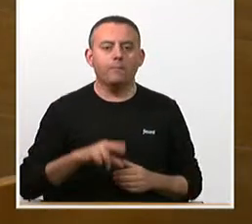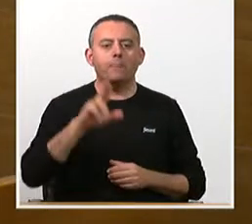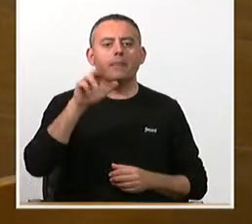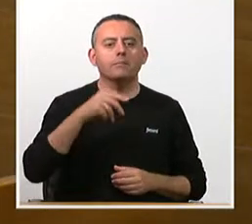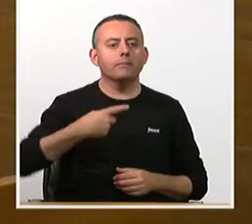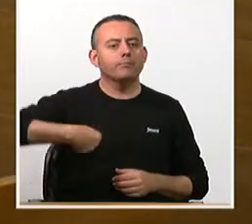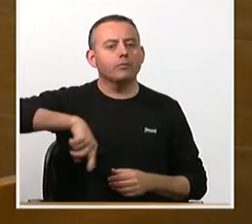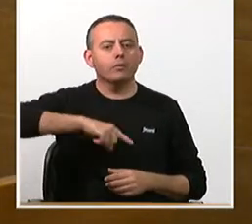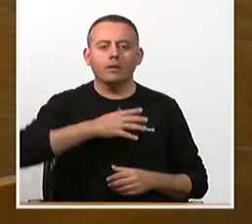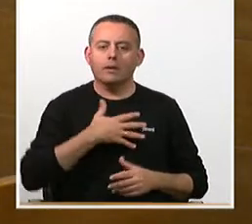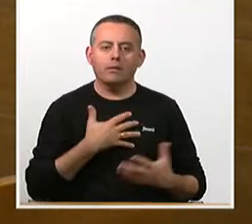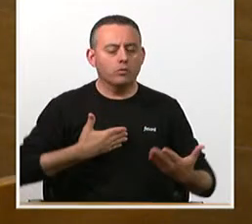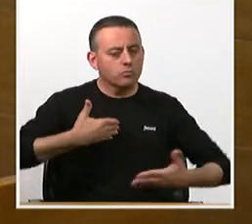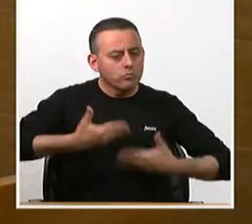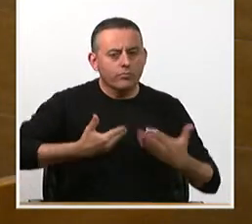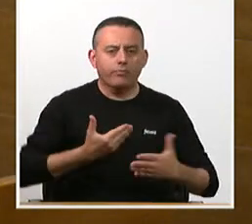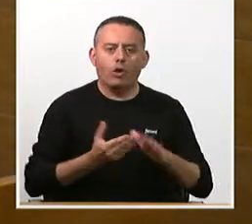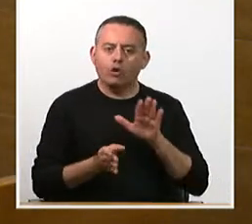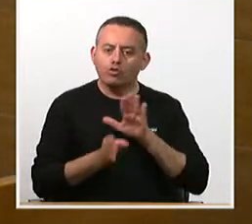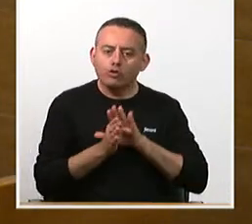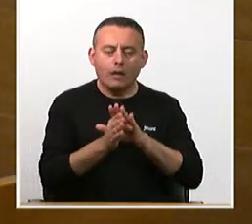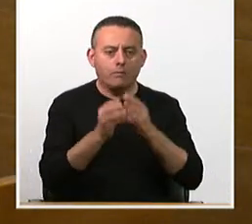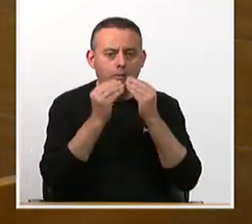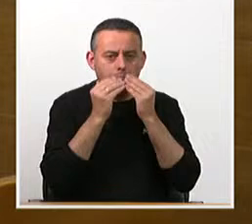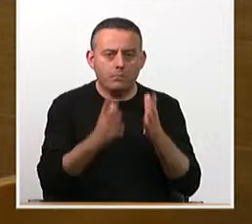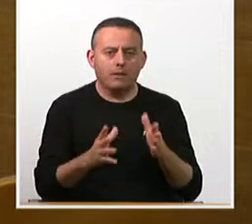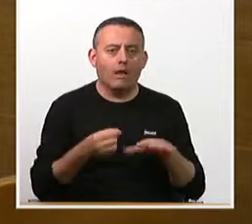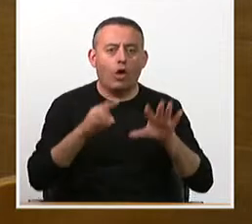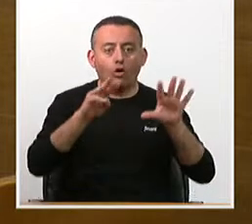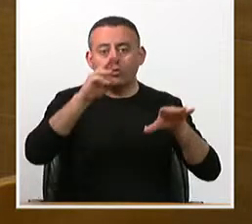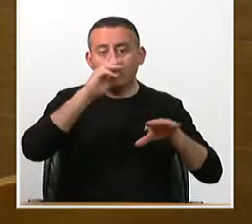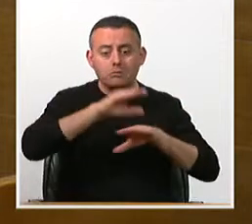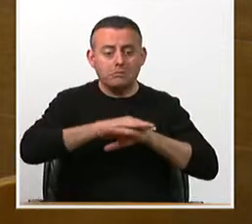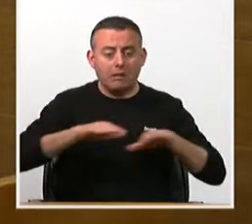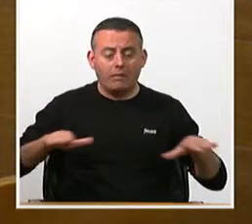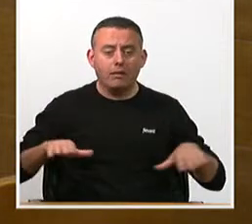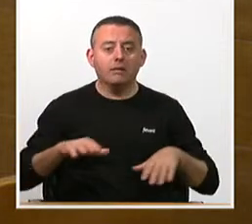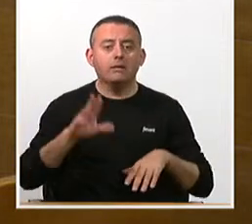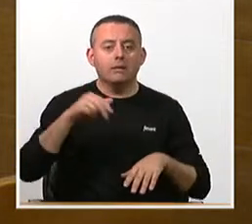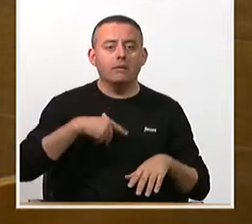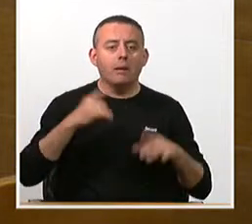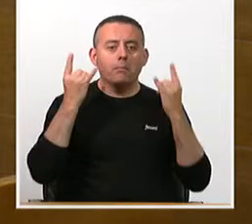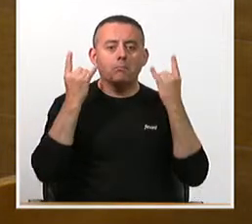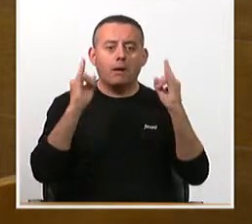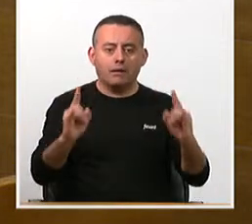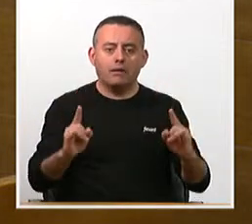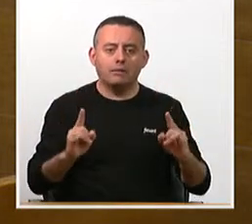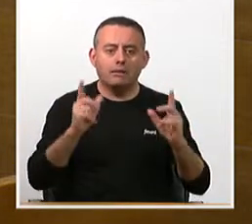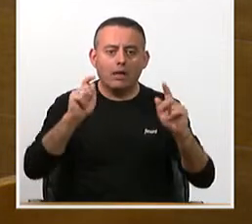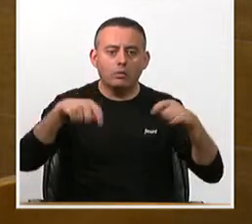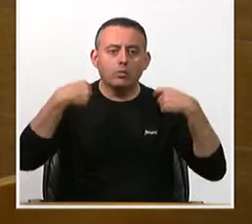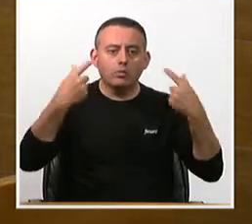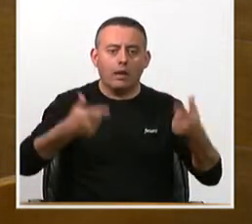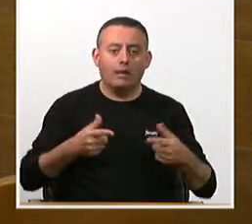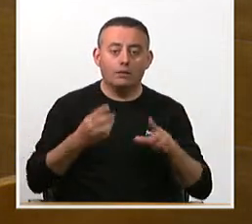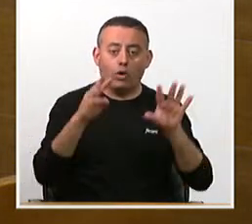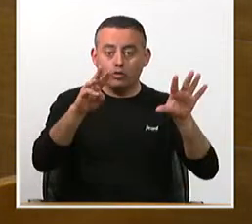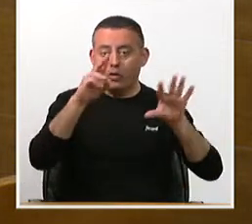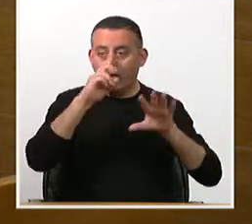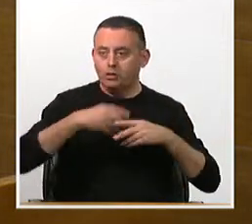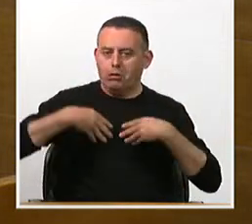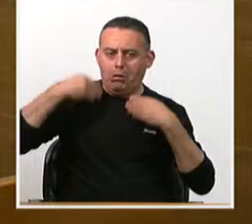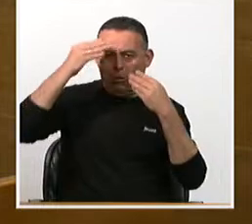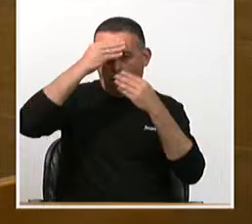sostenible absolutamente olvidada en los últimos 8 años y por la puesta en valor de nuestros parques naturales también totalmente olvidados en estos últimos 8